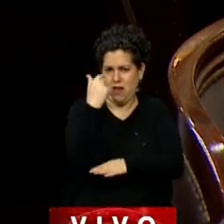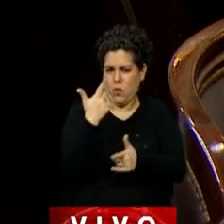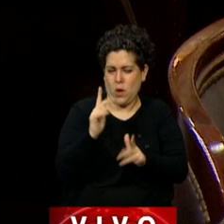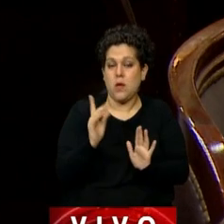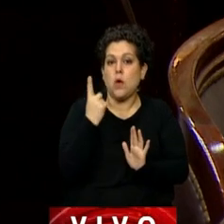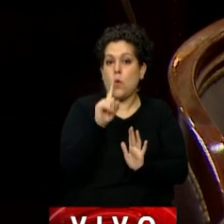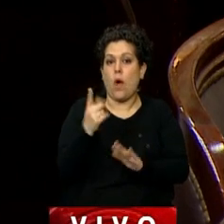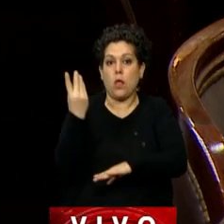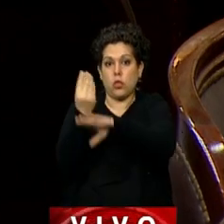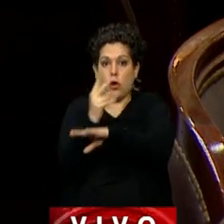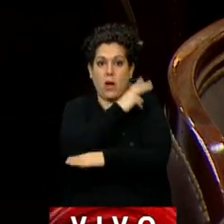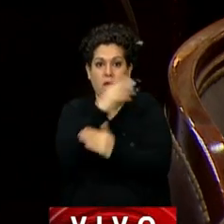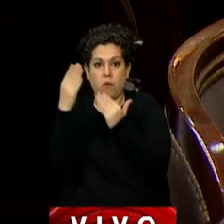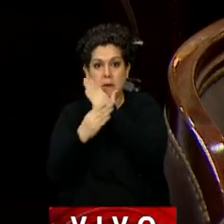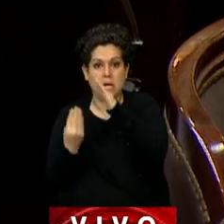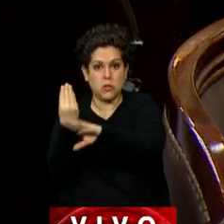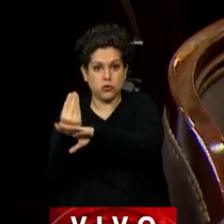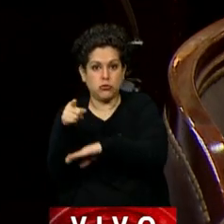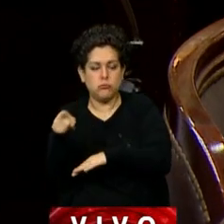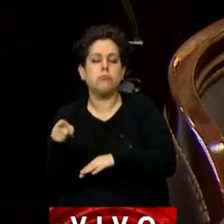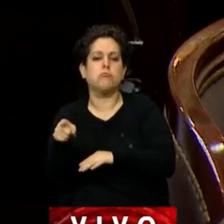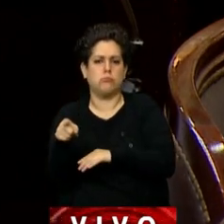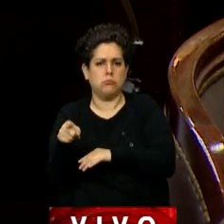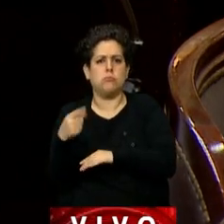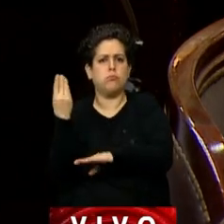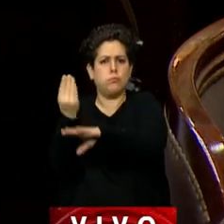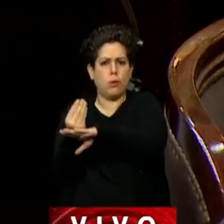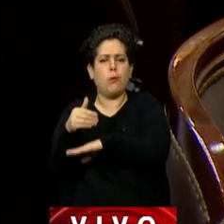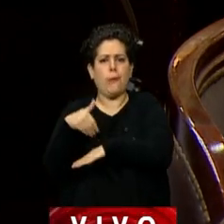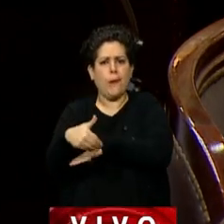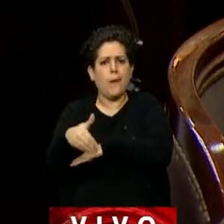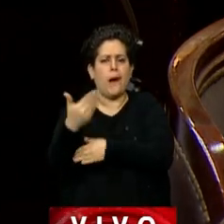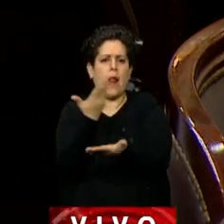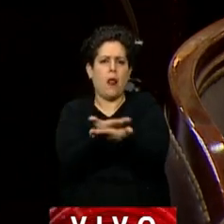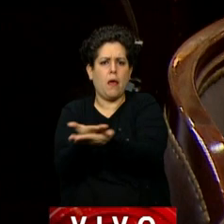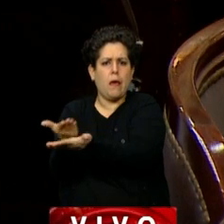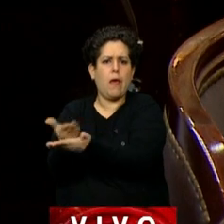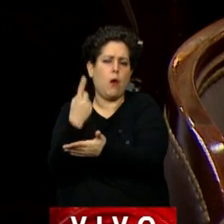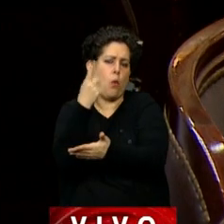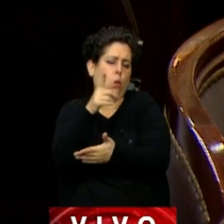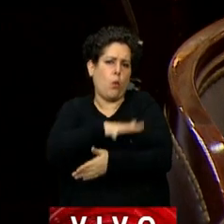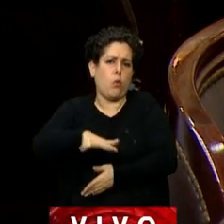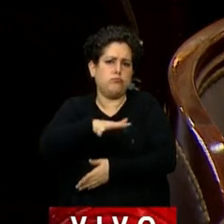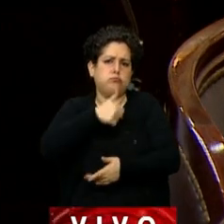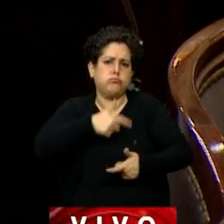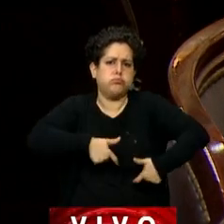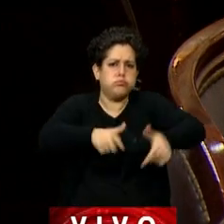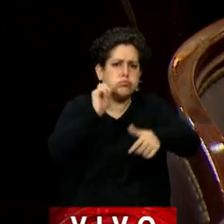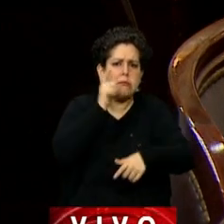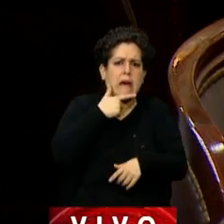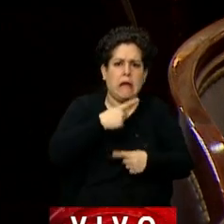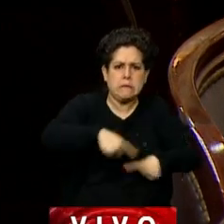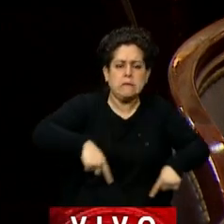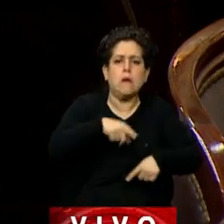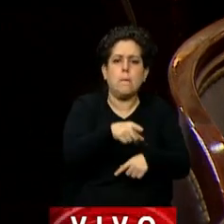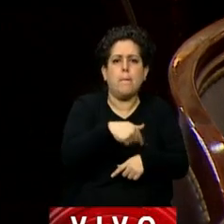Cuando Juan Mansur asumió como jefe de gabinete, estaba en proceso de licitación un gasoducto que iba a contribuir